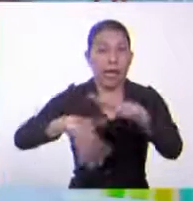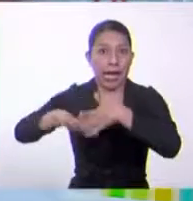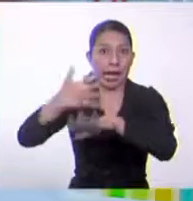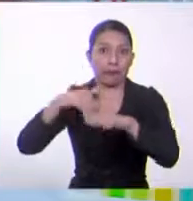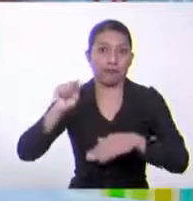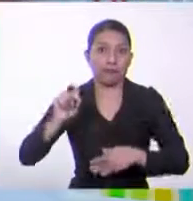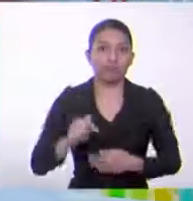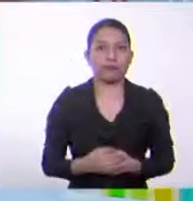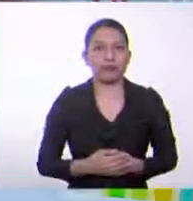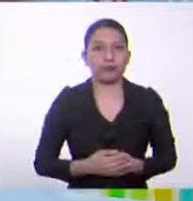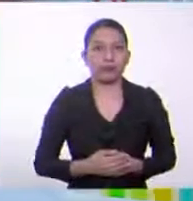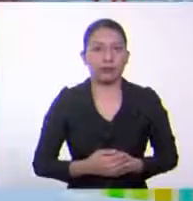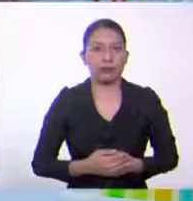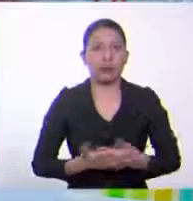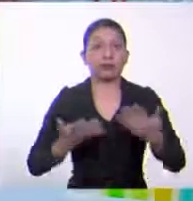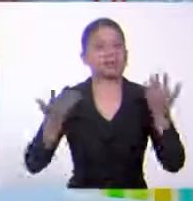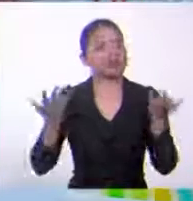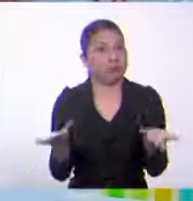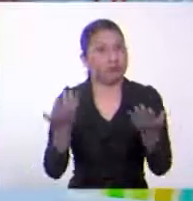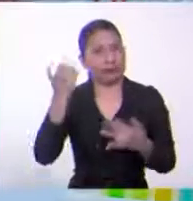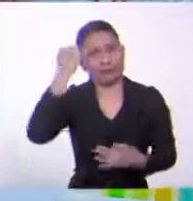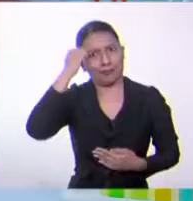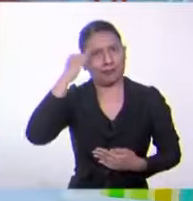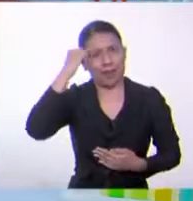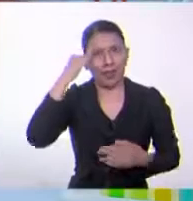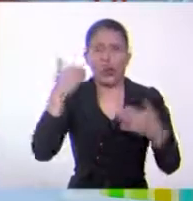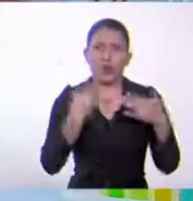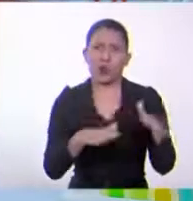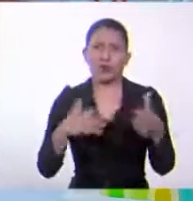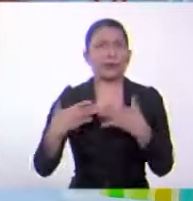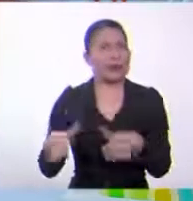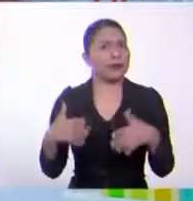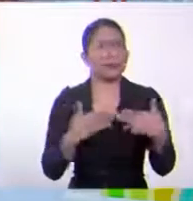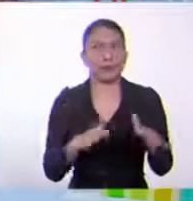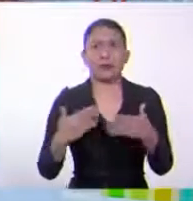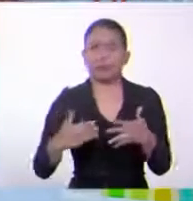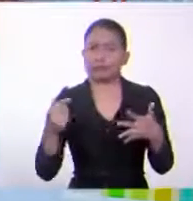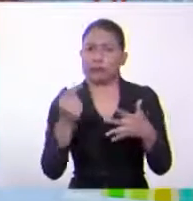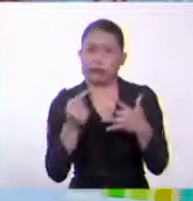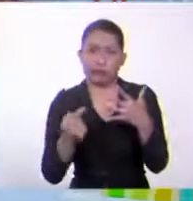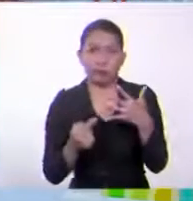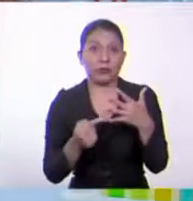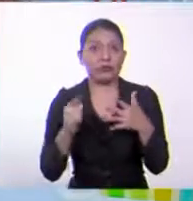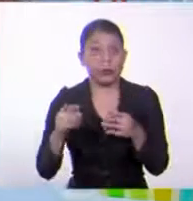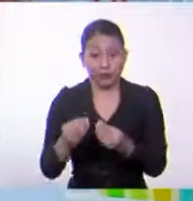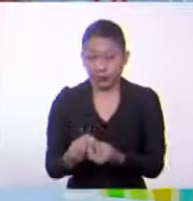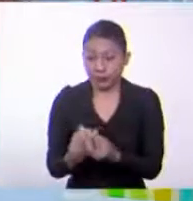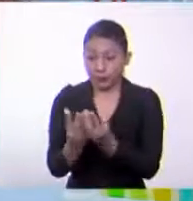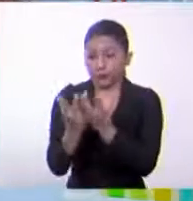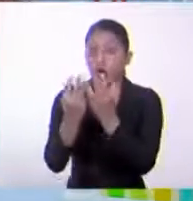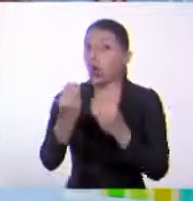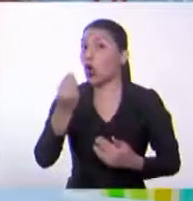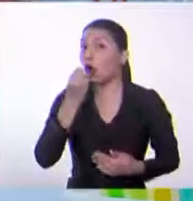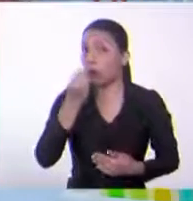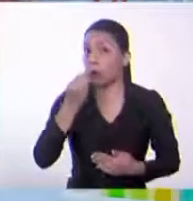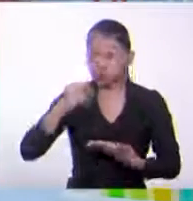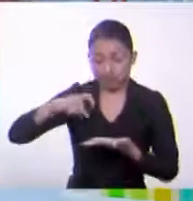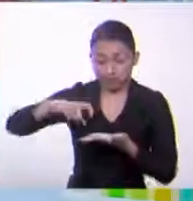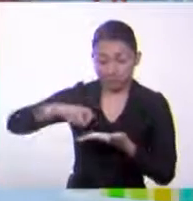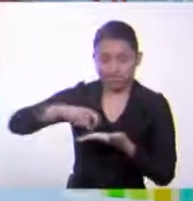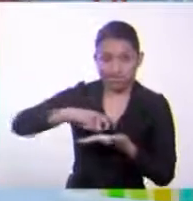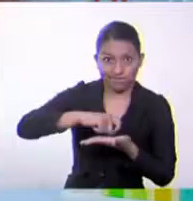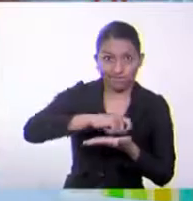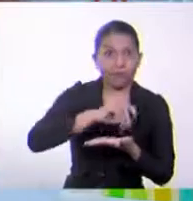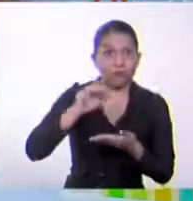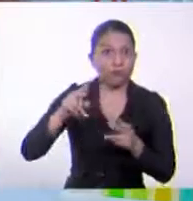Muy bien, en este capítulo hemos aprendido muchas cosas. Entre ellas es que las plantas carnívoras comparten características